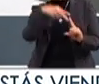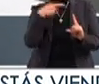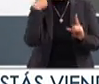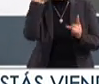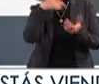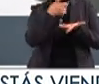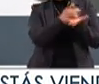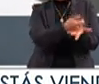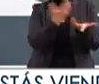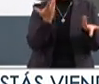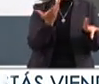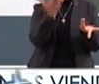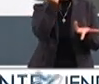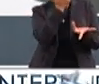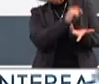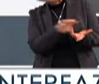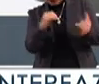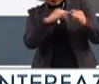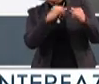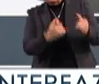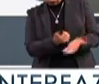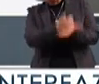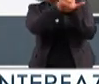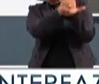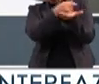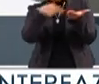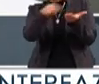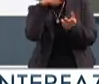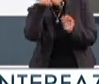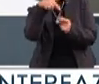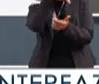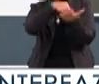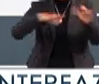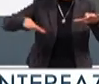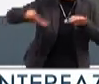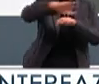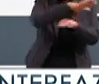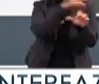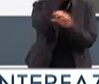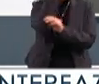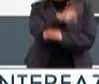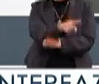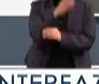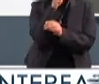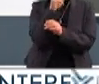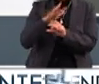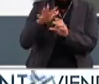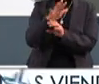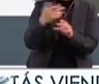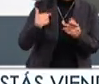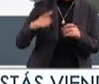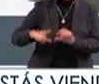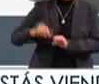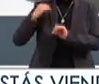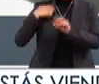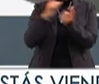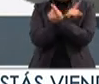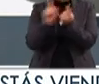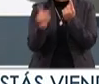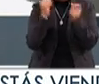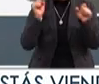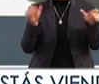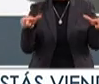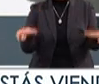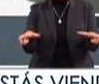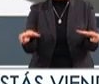en crear capacidades institucionales desde un enfoque local para mejorar la gobernanza la convivencia la